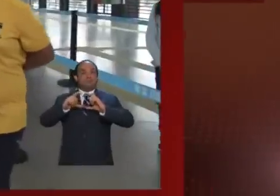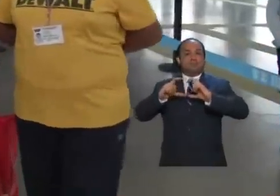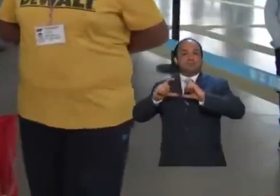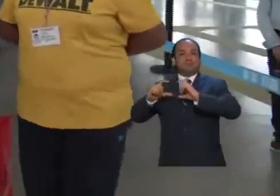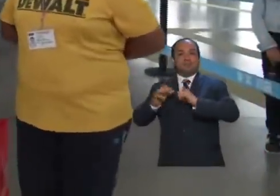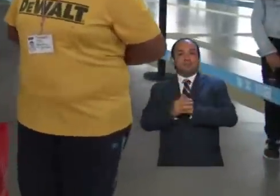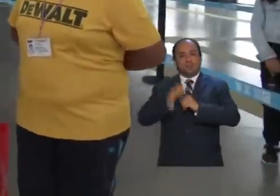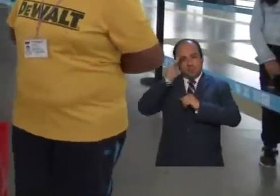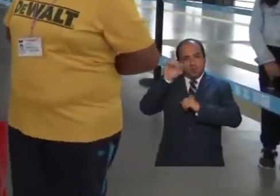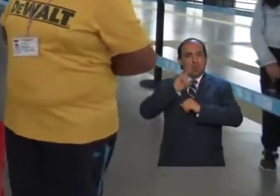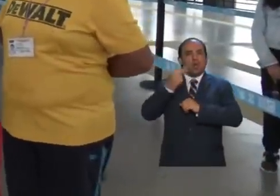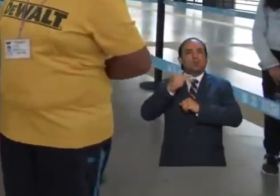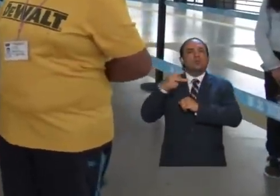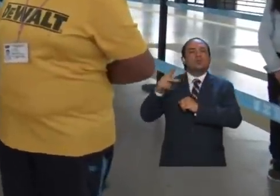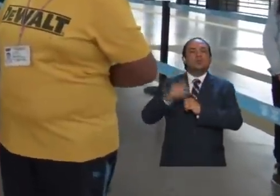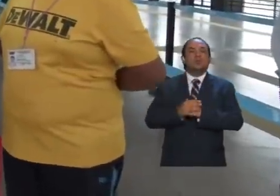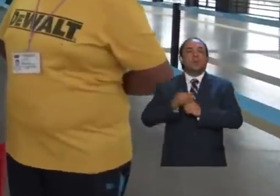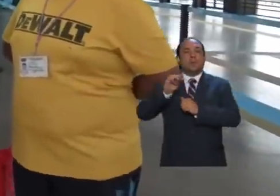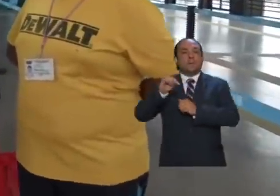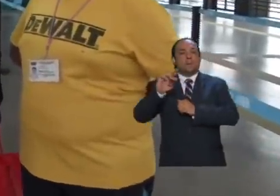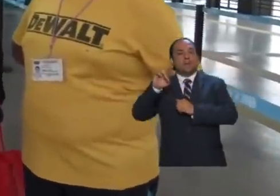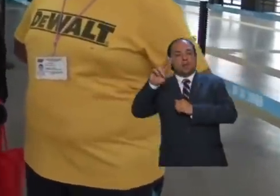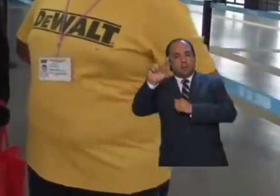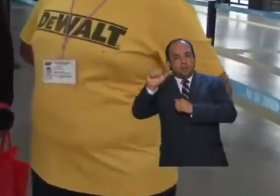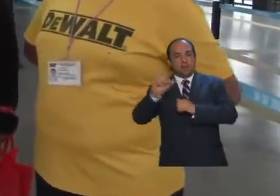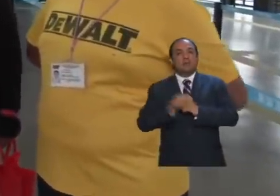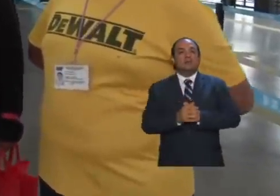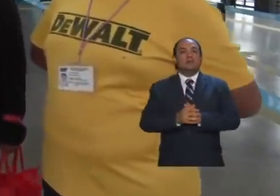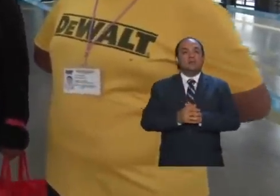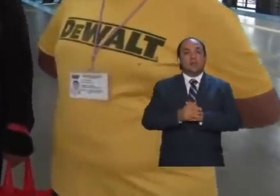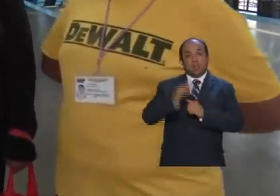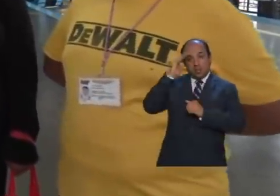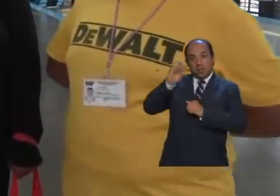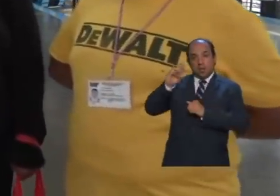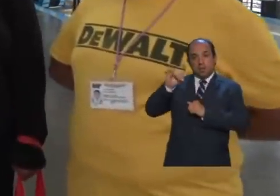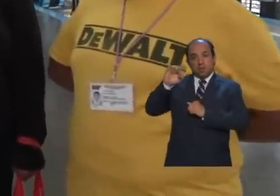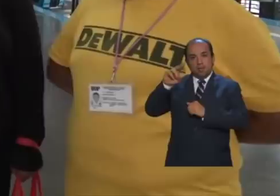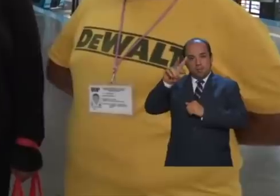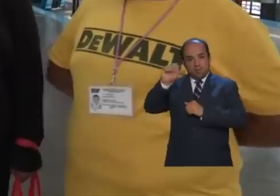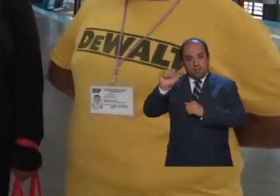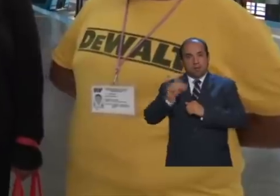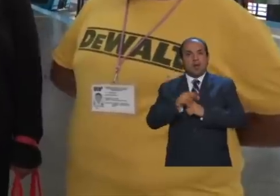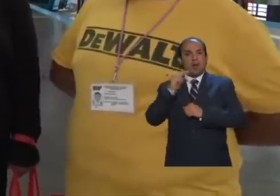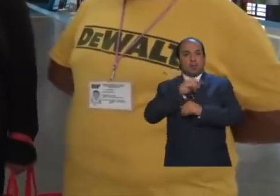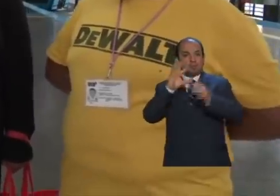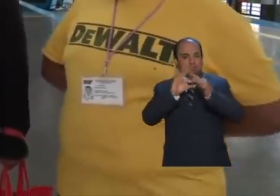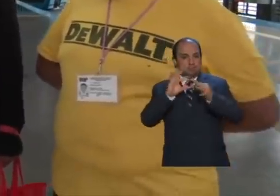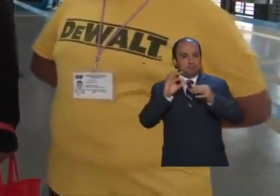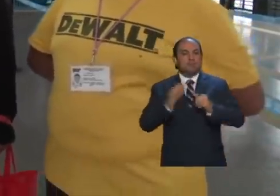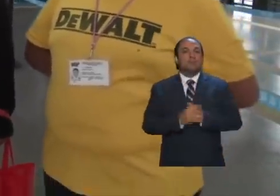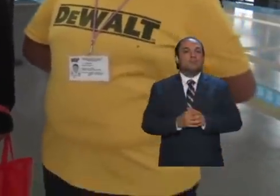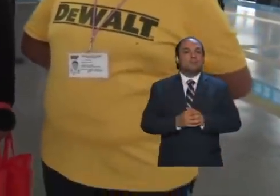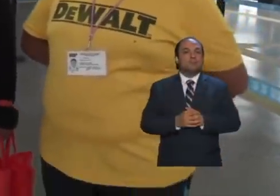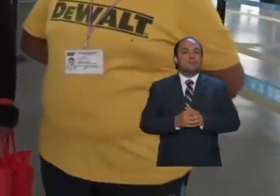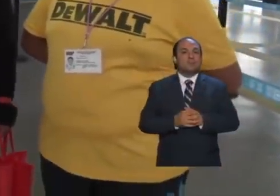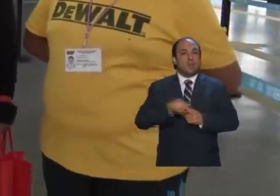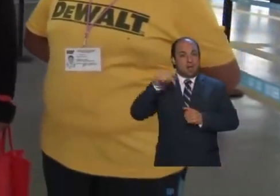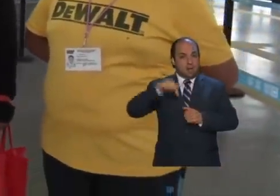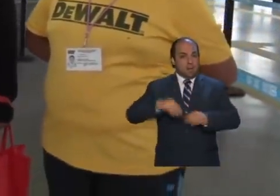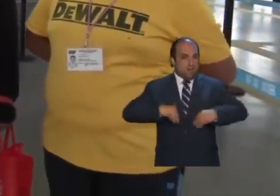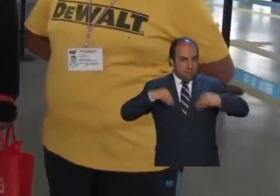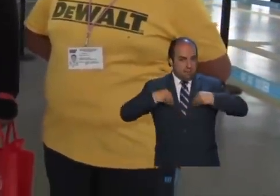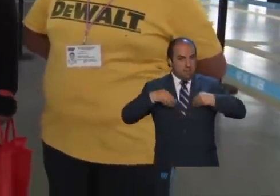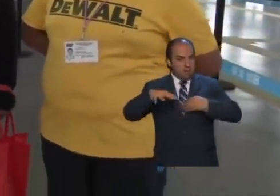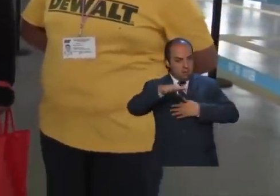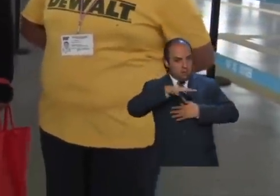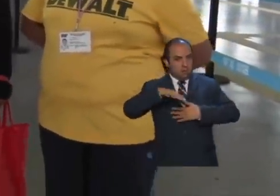Señora, ¿cuál es su nombre? Minerva Jiménez Paredes. Doña Minerva, rápidamente platíquenos. Como habitante de esta zona,